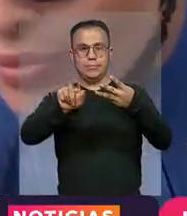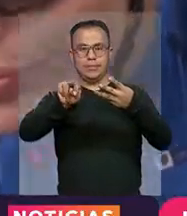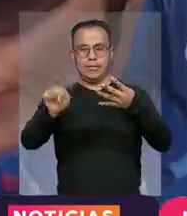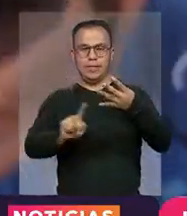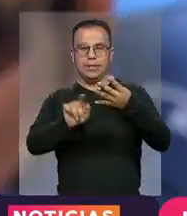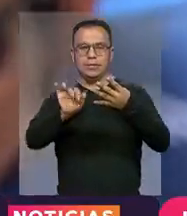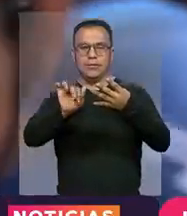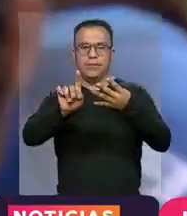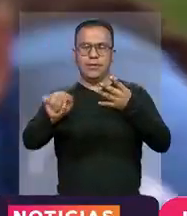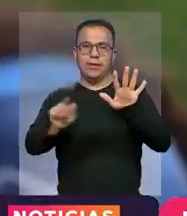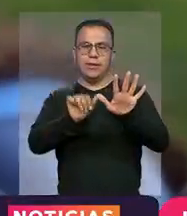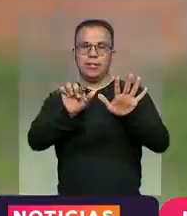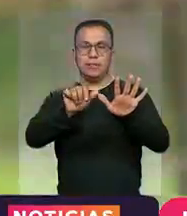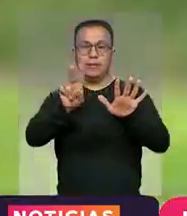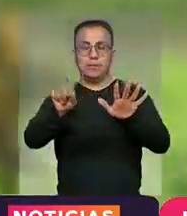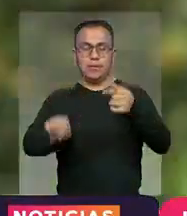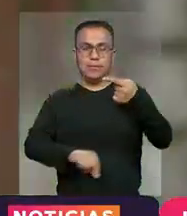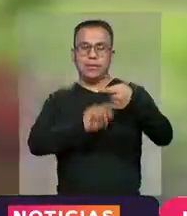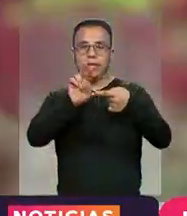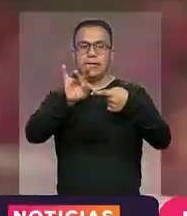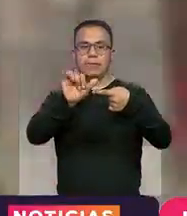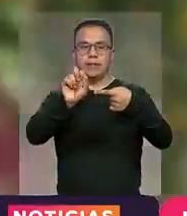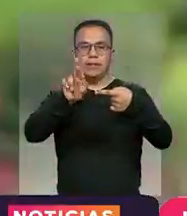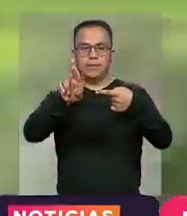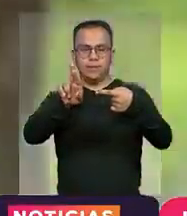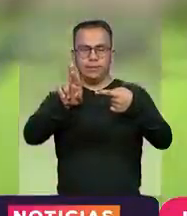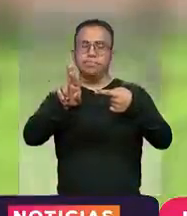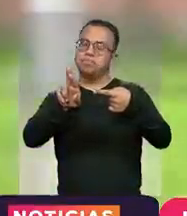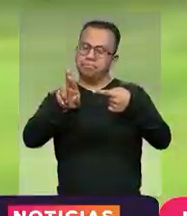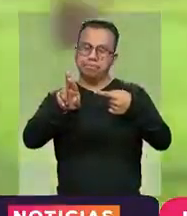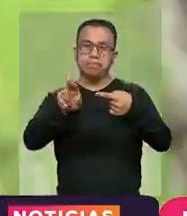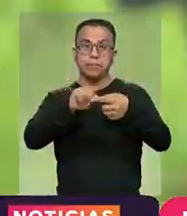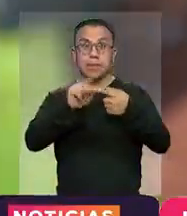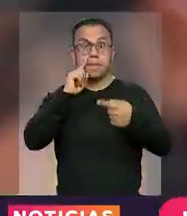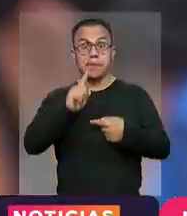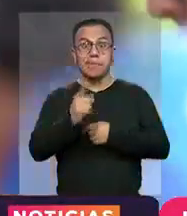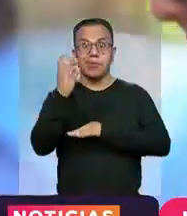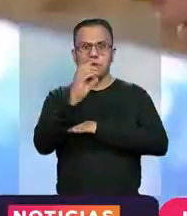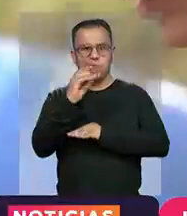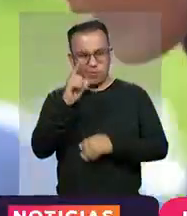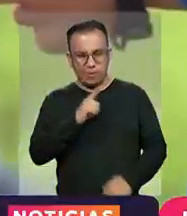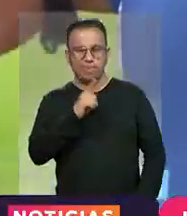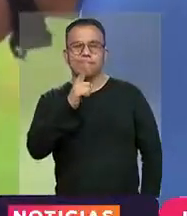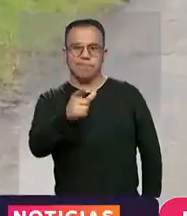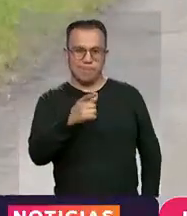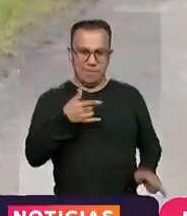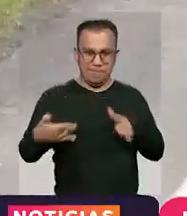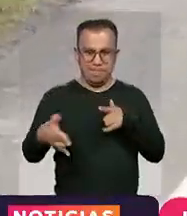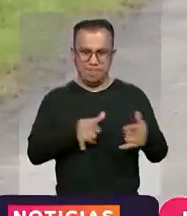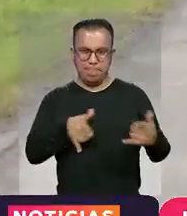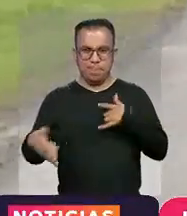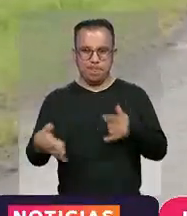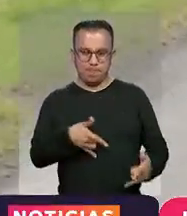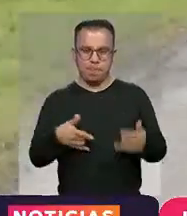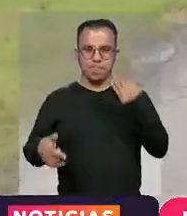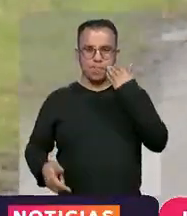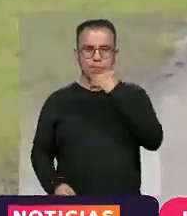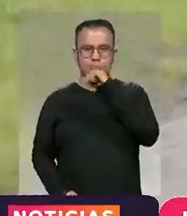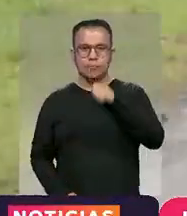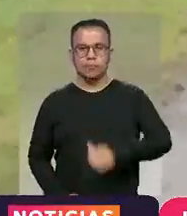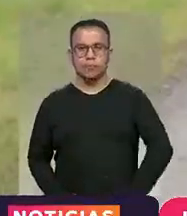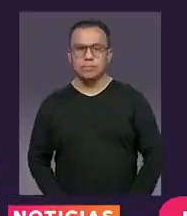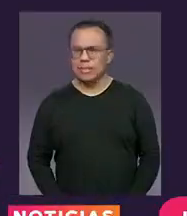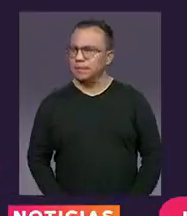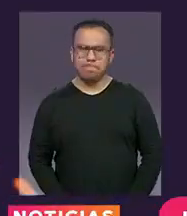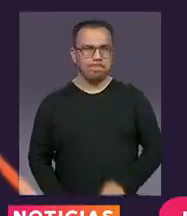Meneses, Estefanía Herrera, Elizabeth Castaño y Jennifer Ducuara, la primera colombiana a liderar una carrera UCI en la Vuelta a Burgos femenina. No